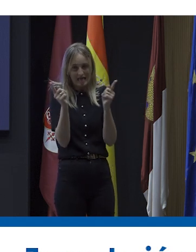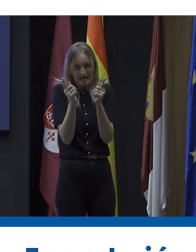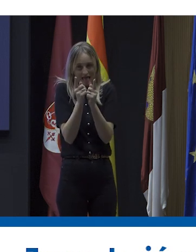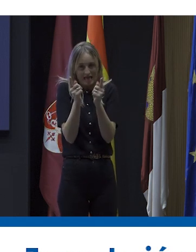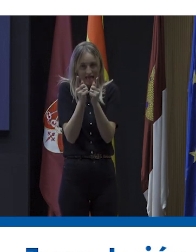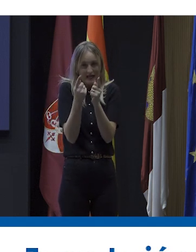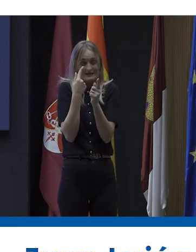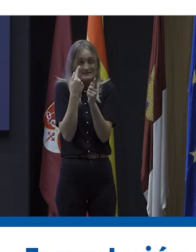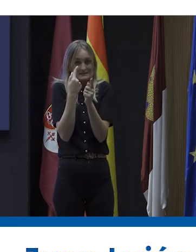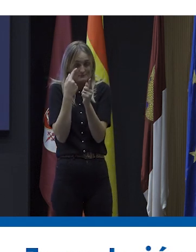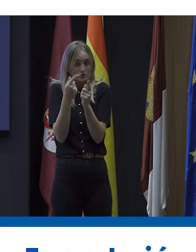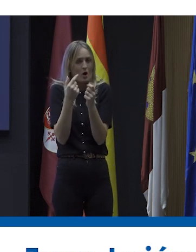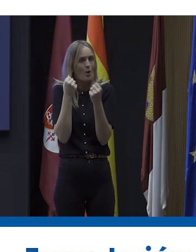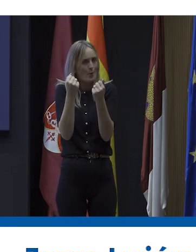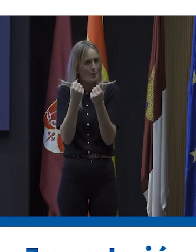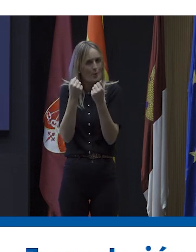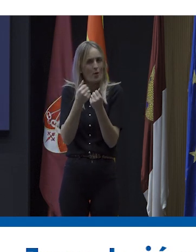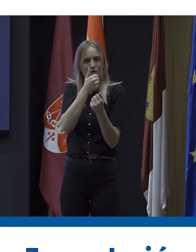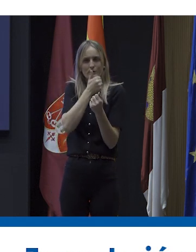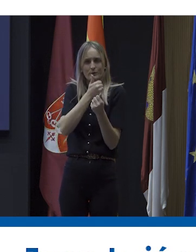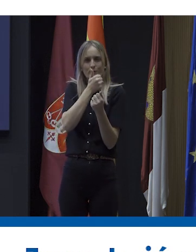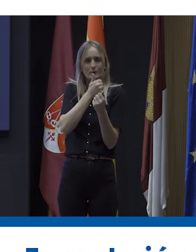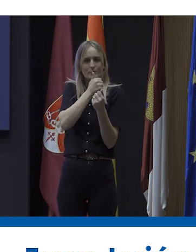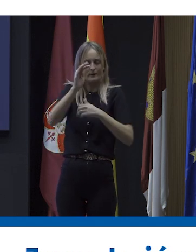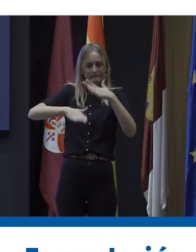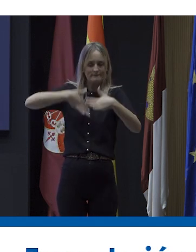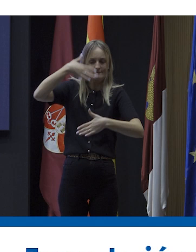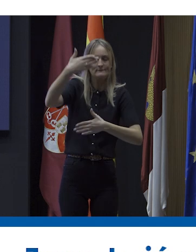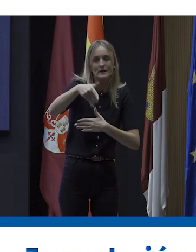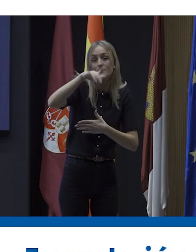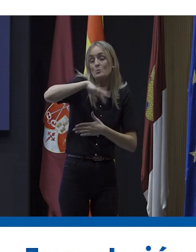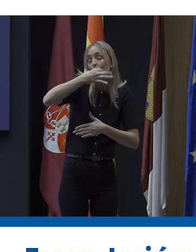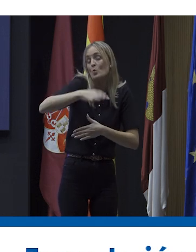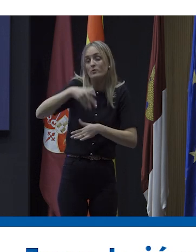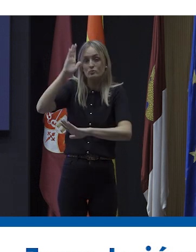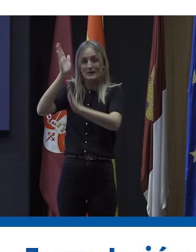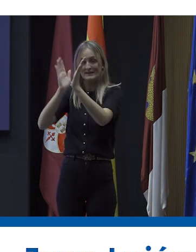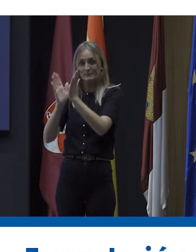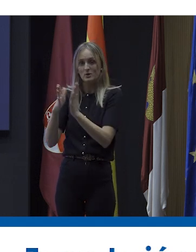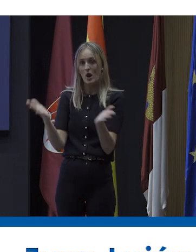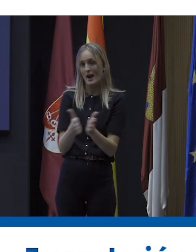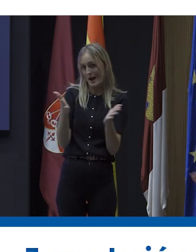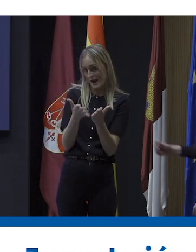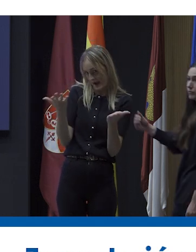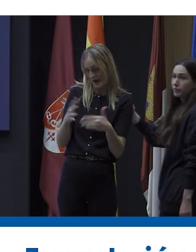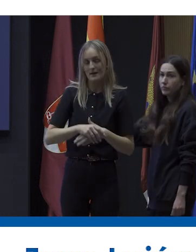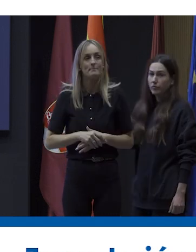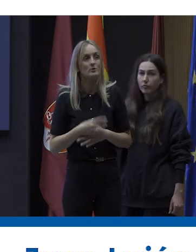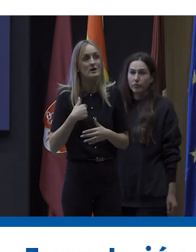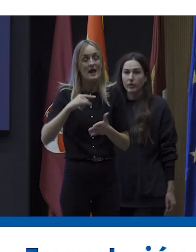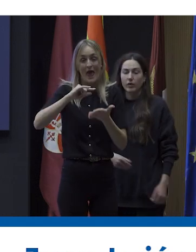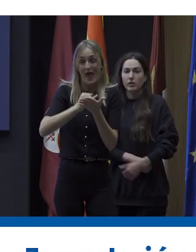eso aguantaba, persistía con el tiempo y podía servir como un tratamiento eficaz y que se podía